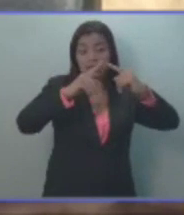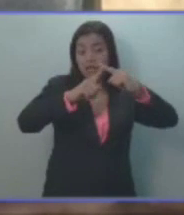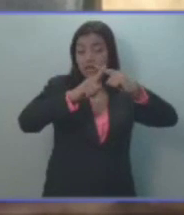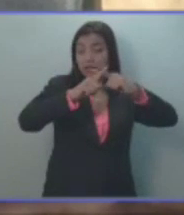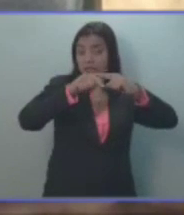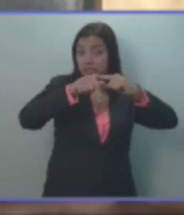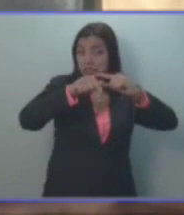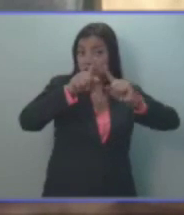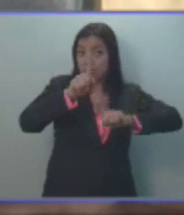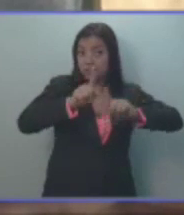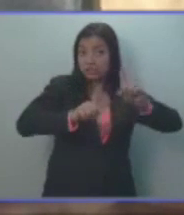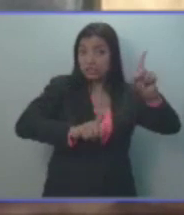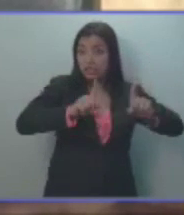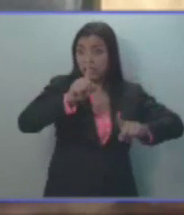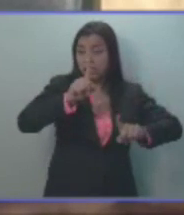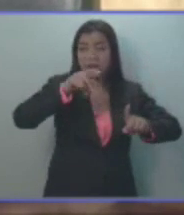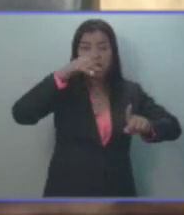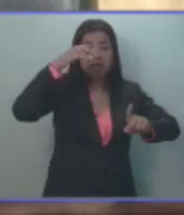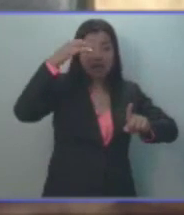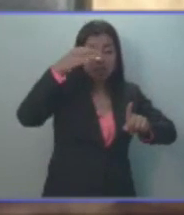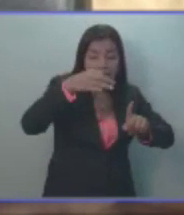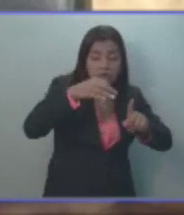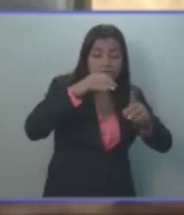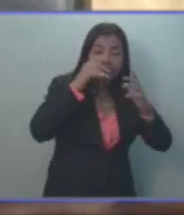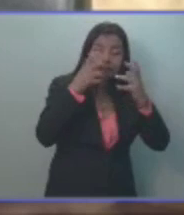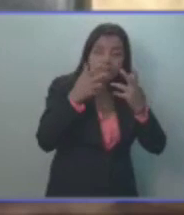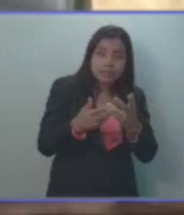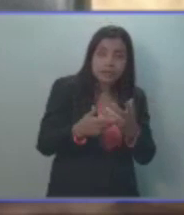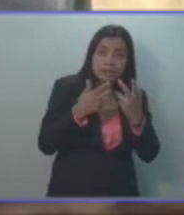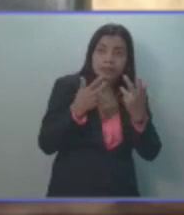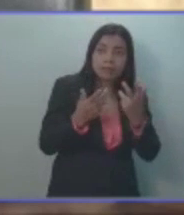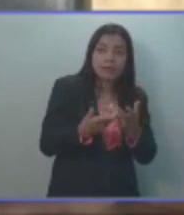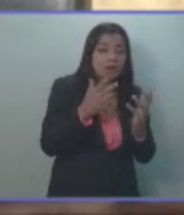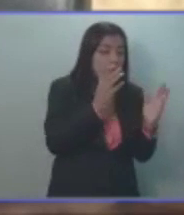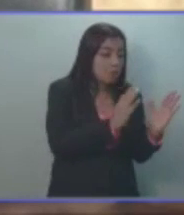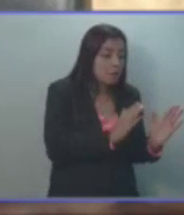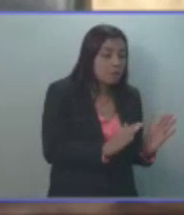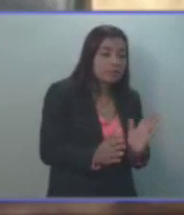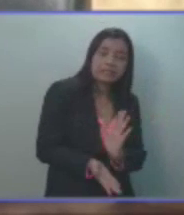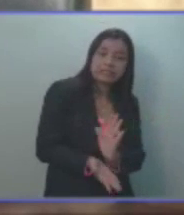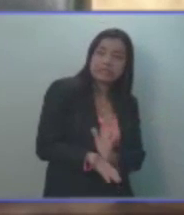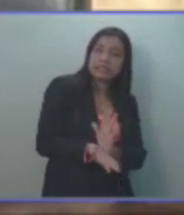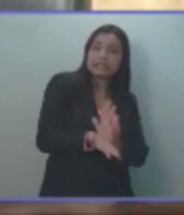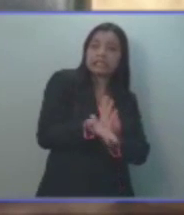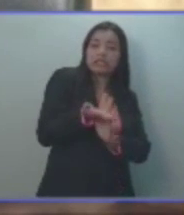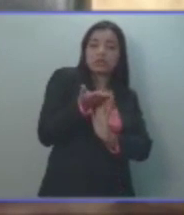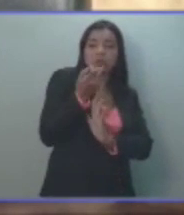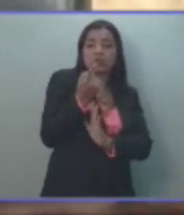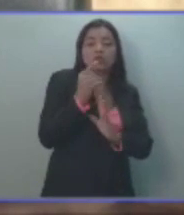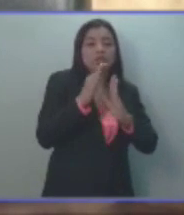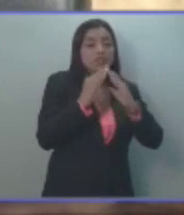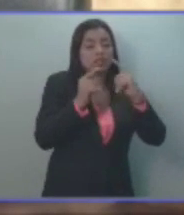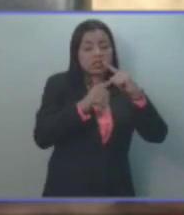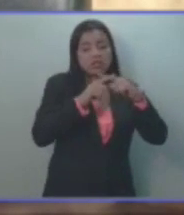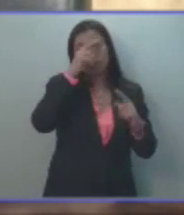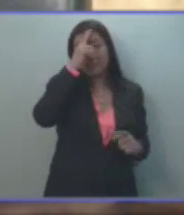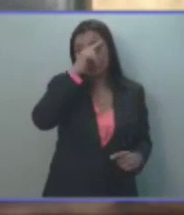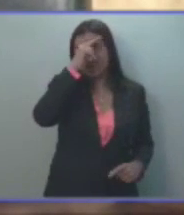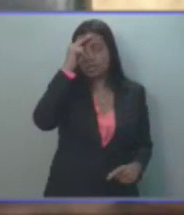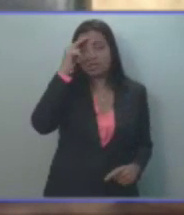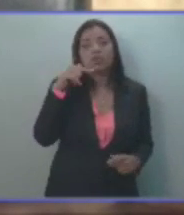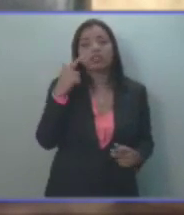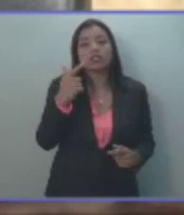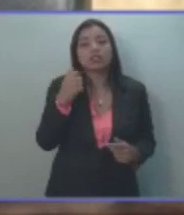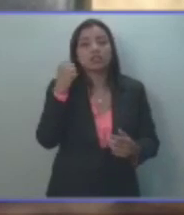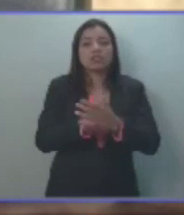inmerso en un plan integral de desarrollo del centro histórico, que sabemos que se han hecho esfuerzos muy